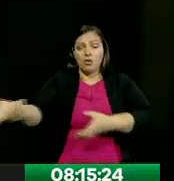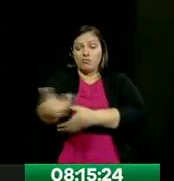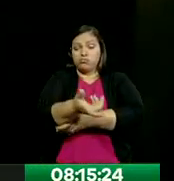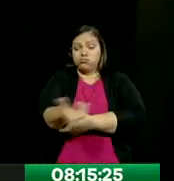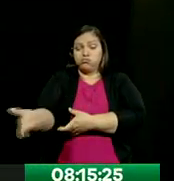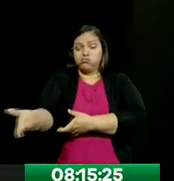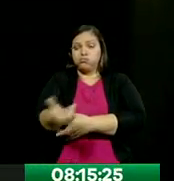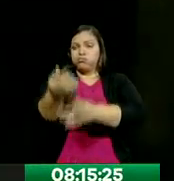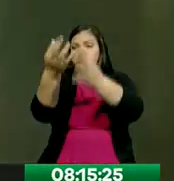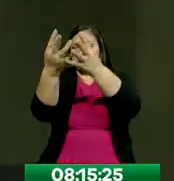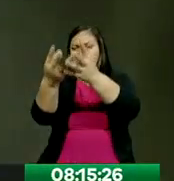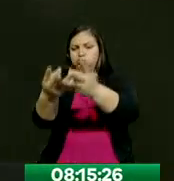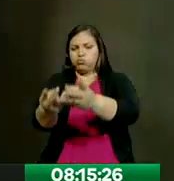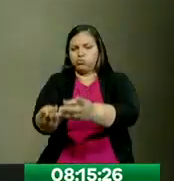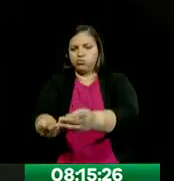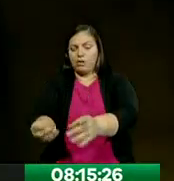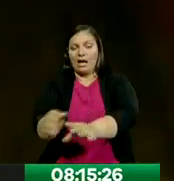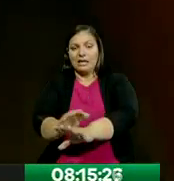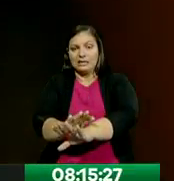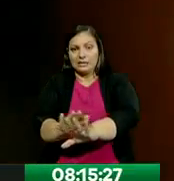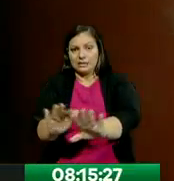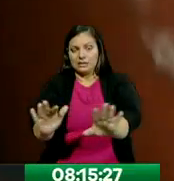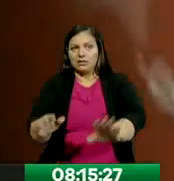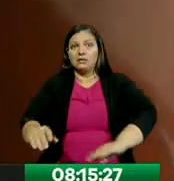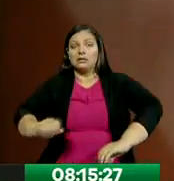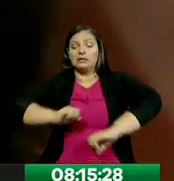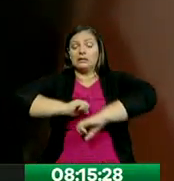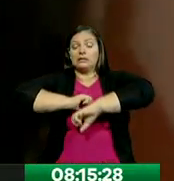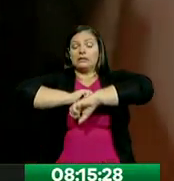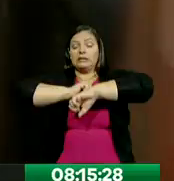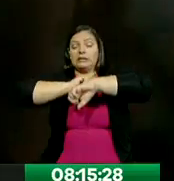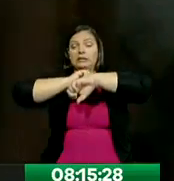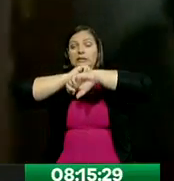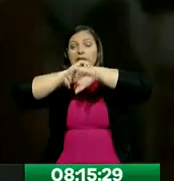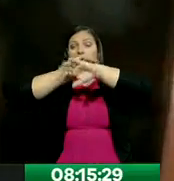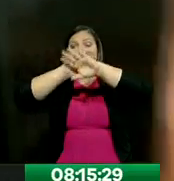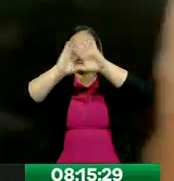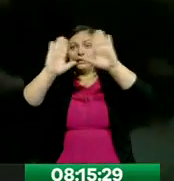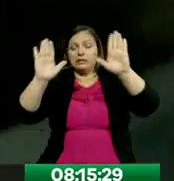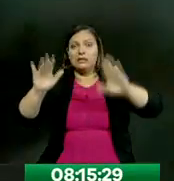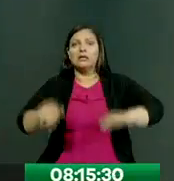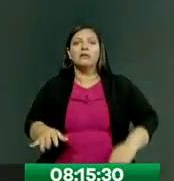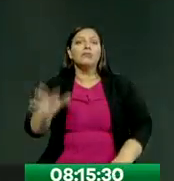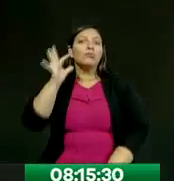Paredes, techo y casi todos los bienes reducidos a escombros.